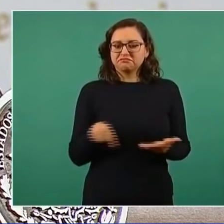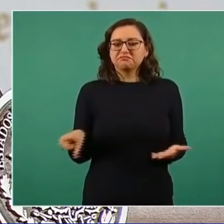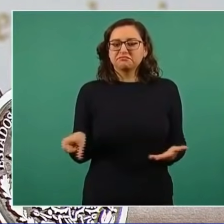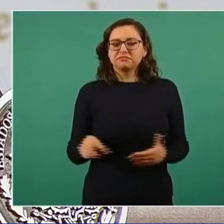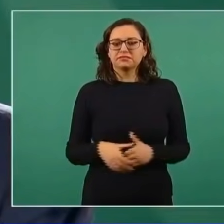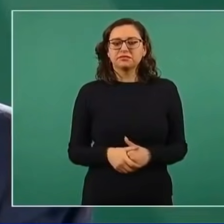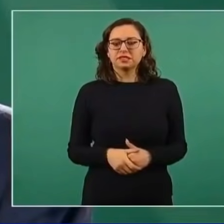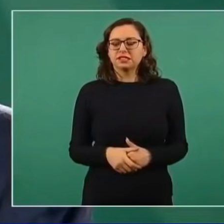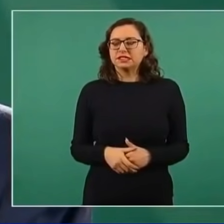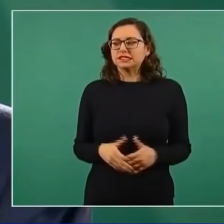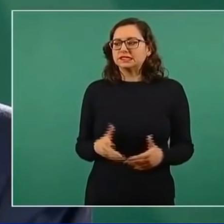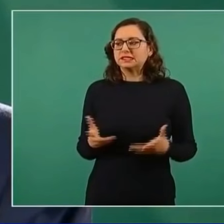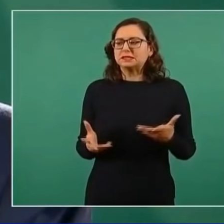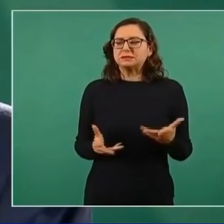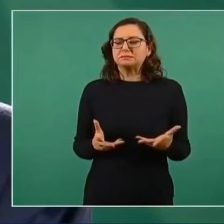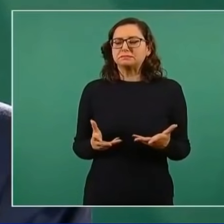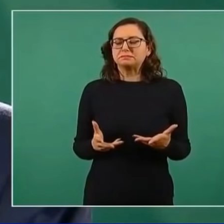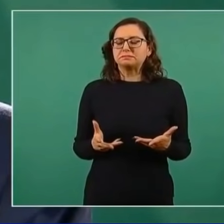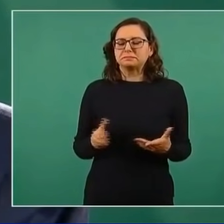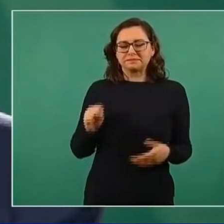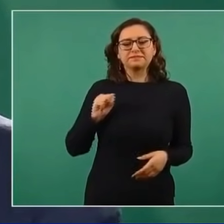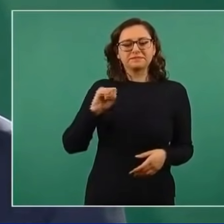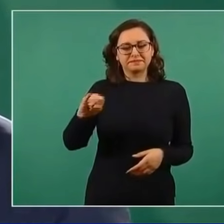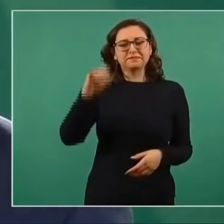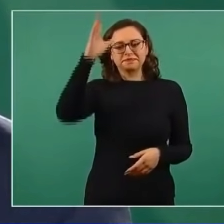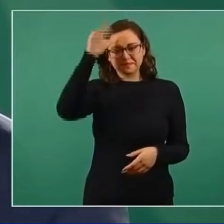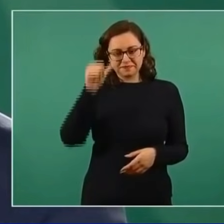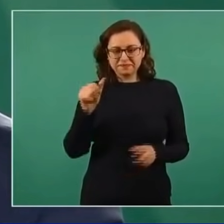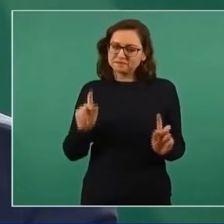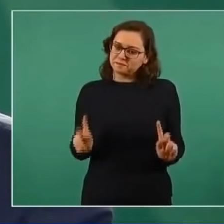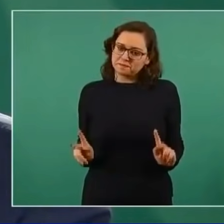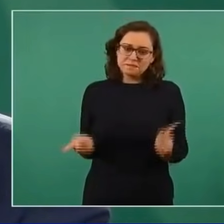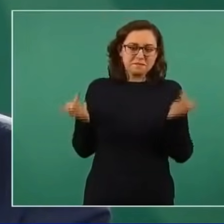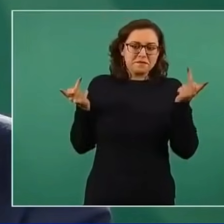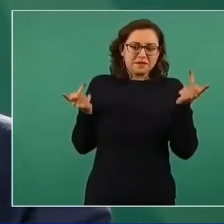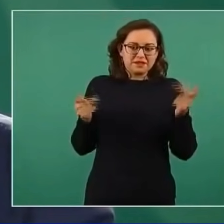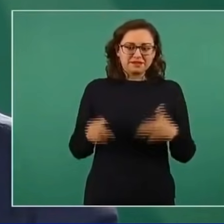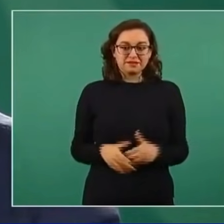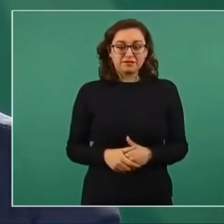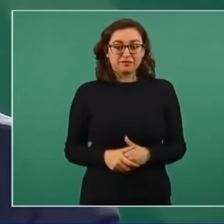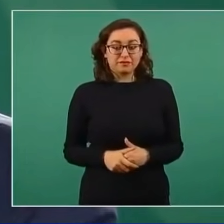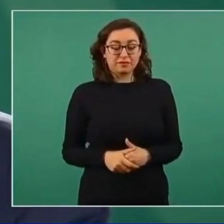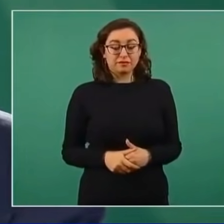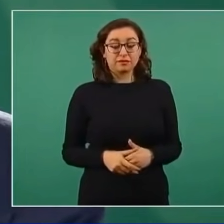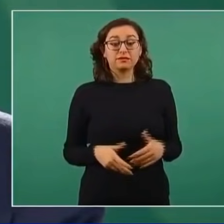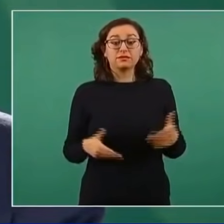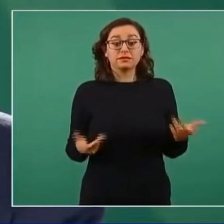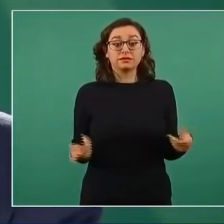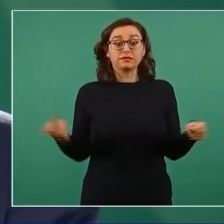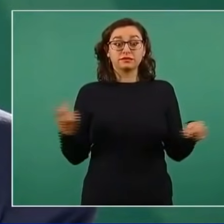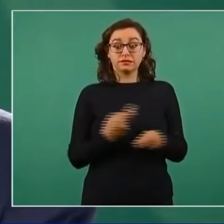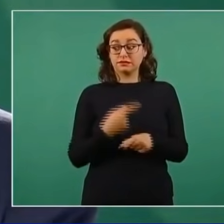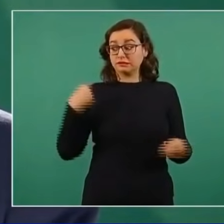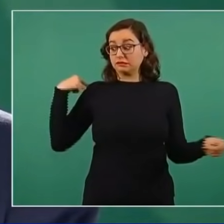Y ellos aceptaron. Entonces en estas operaciones se requiere un sigilo,